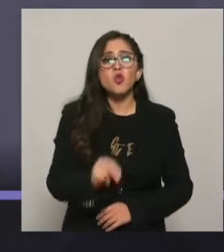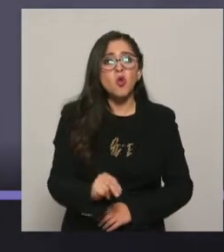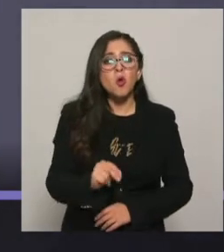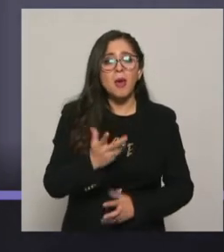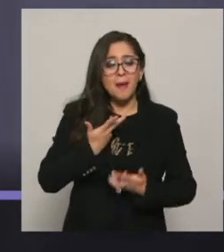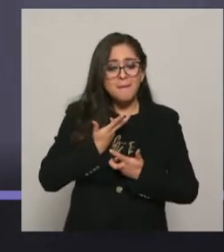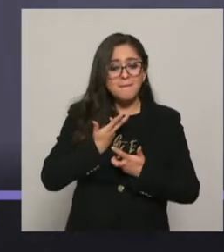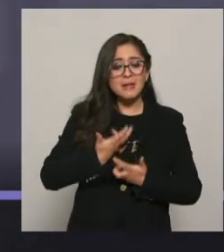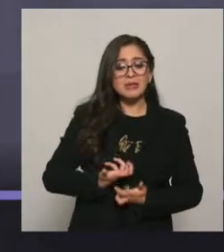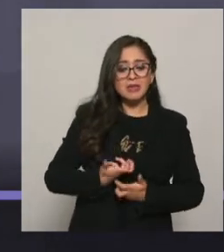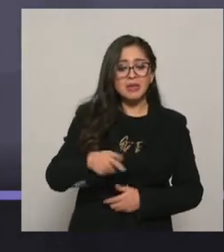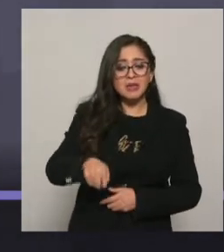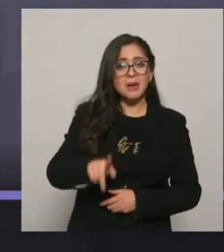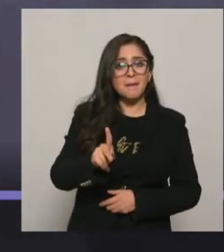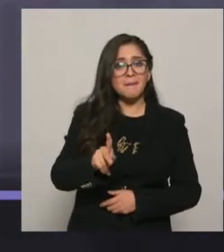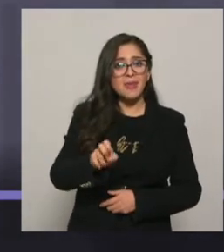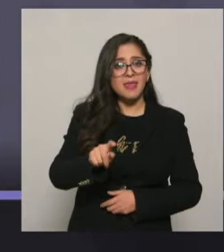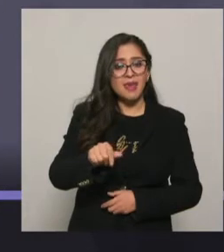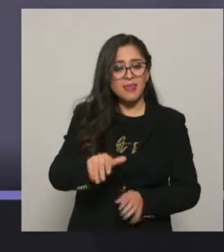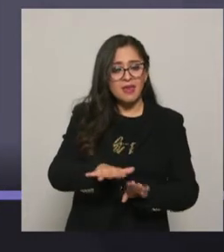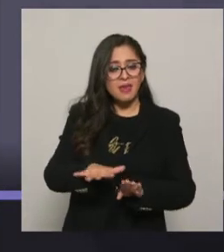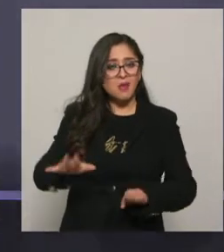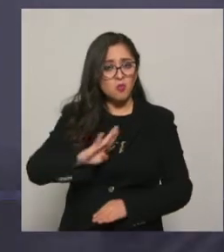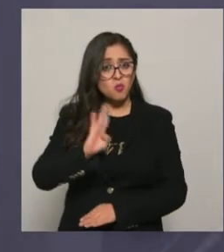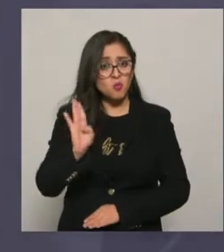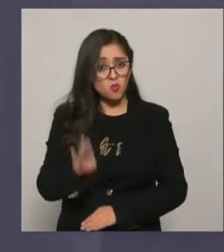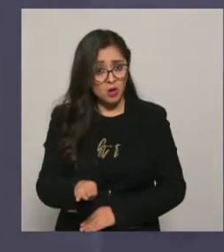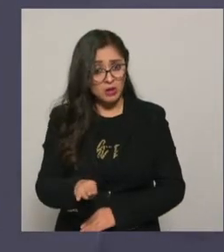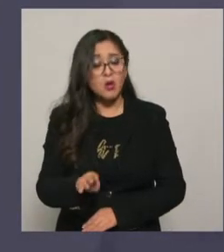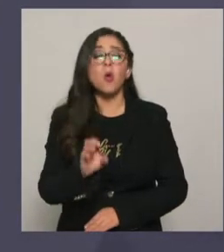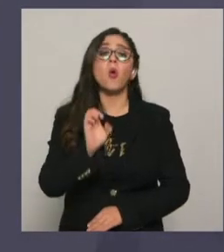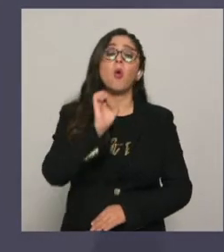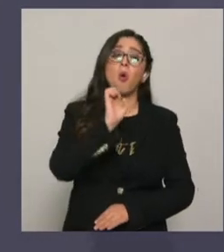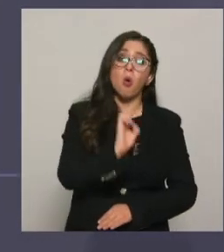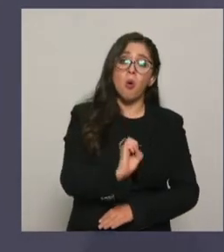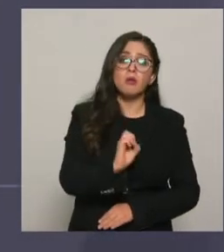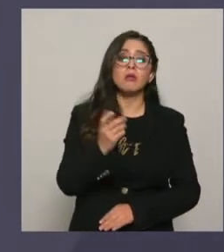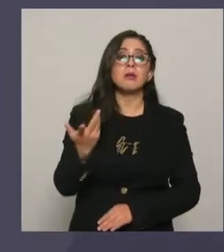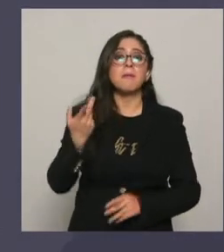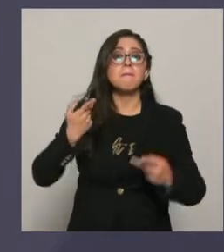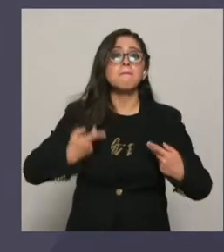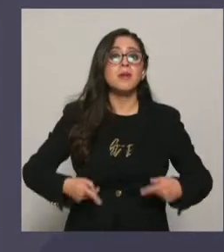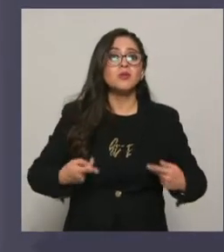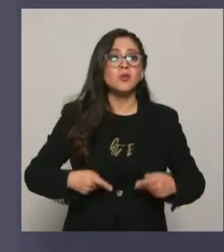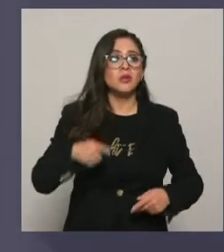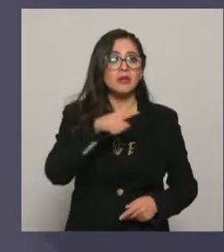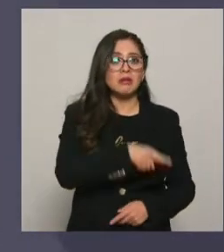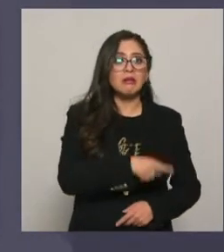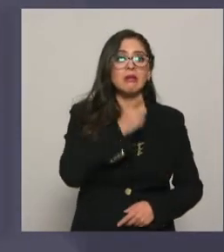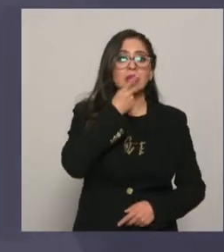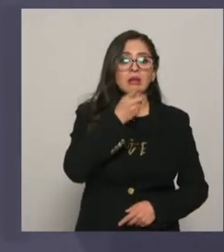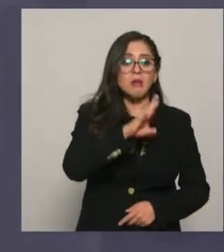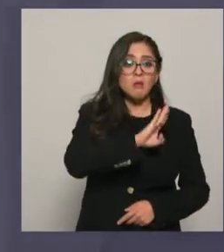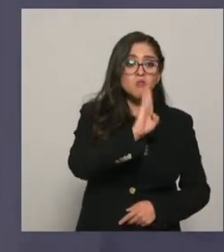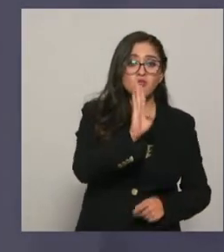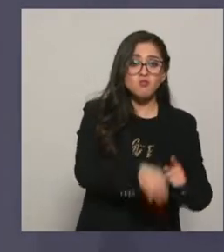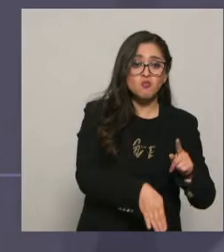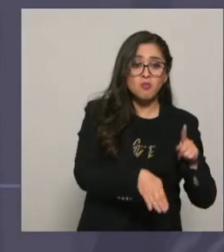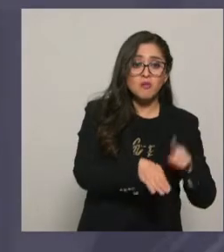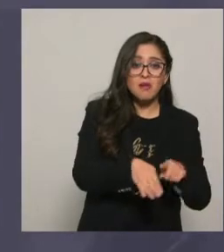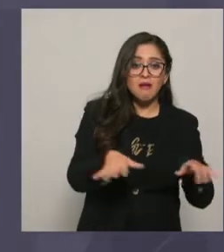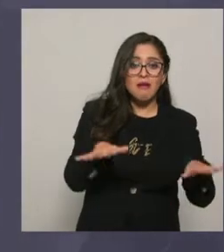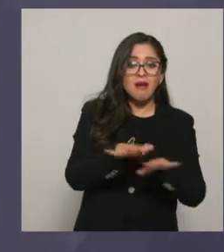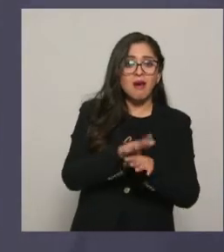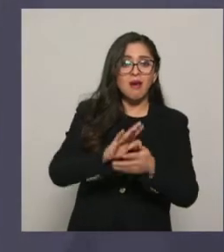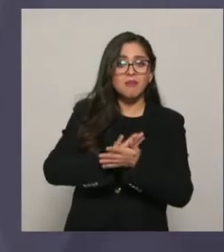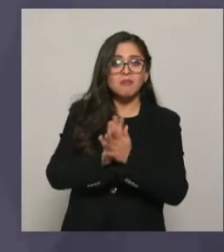O cuando relacionamos a una persona que ya falleció, ya se petateó. Para muchos jóvenes de